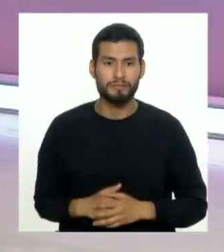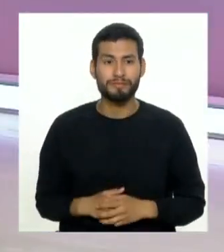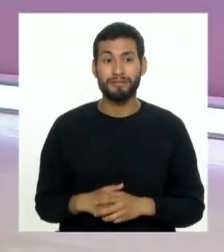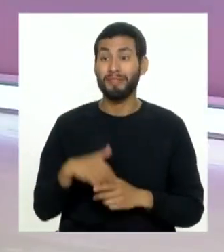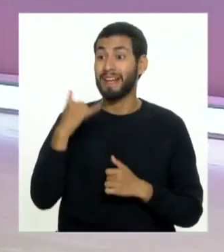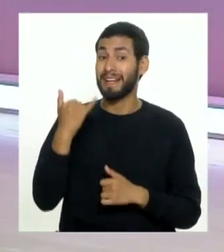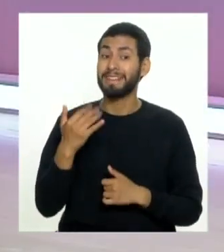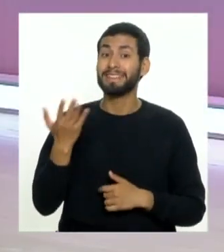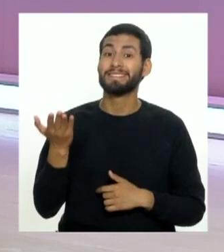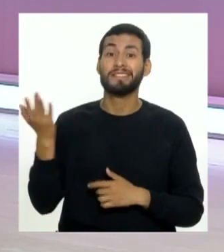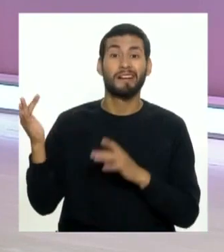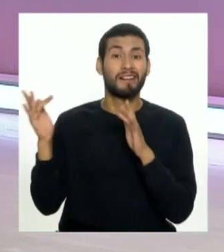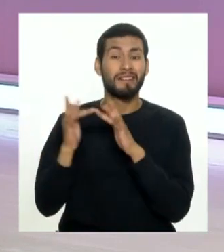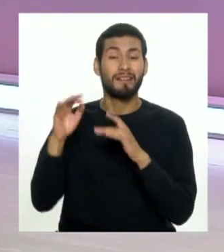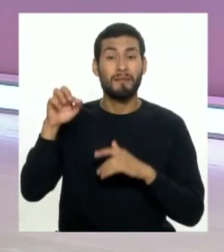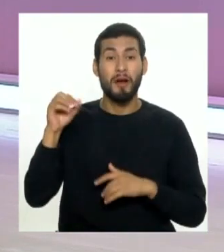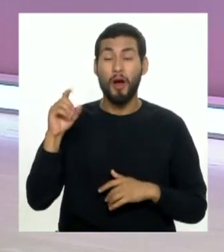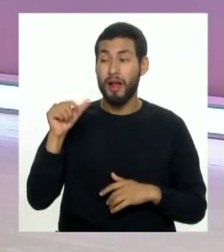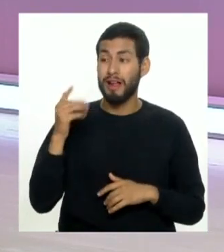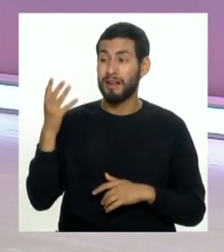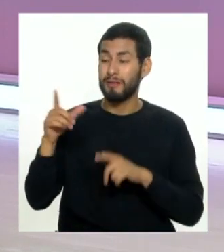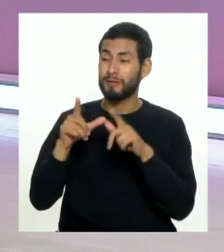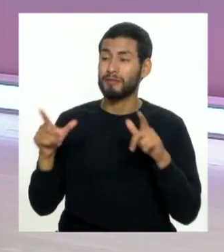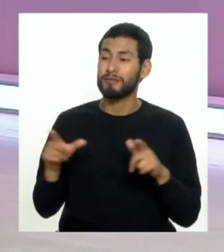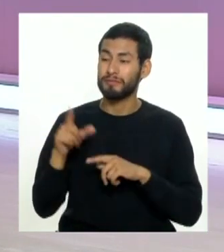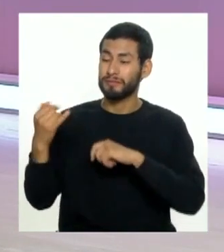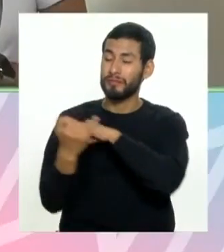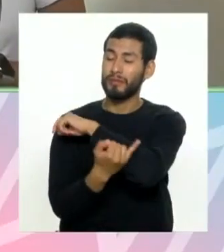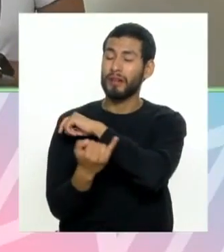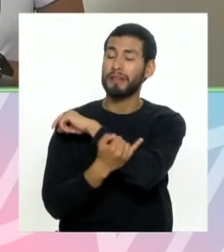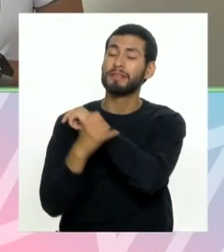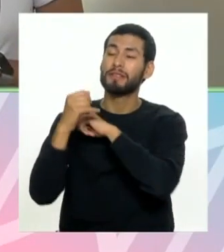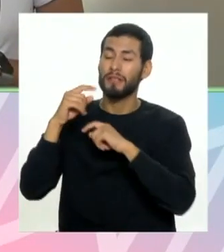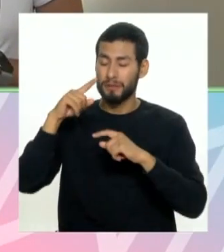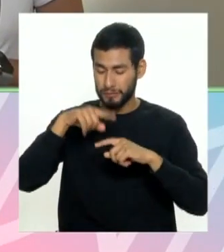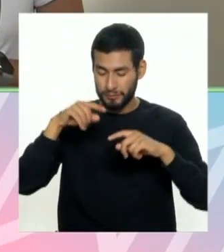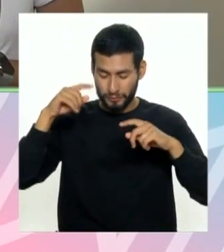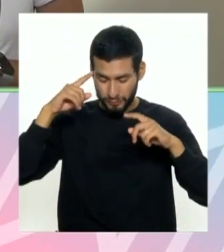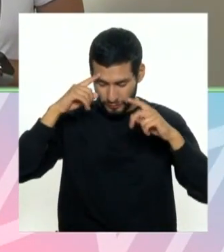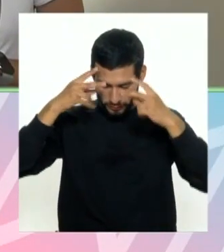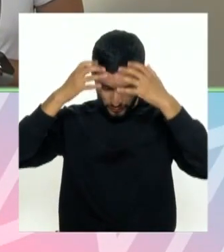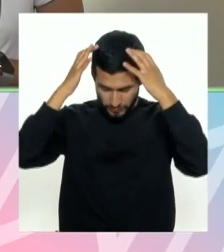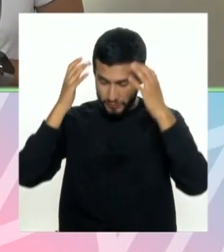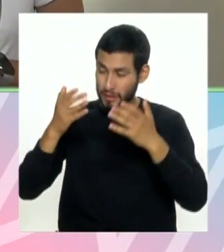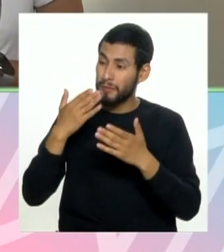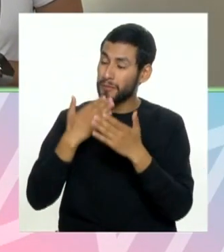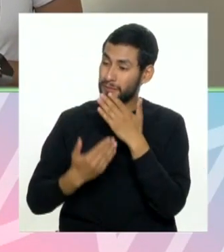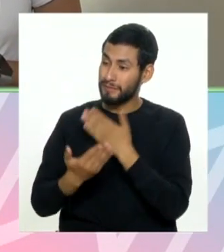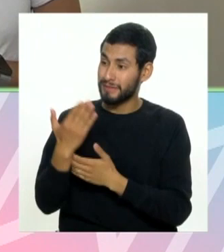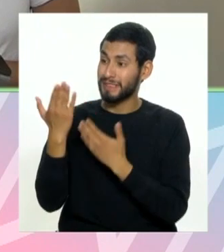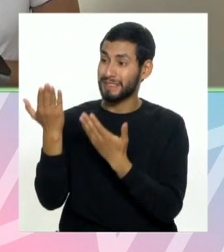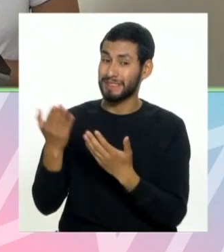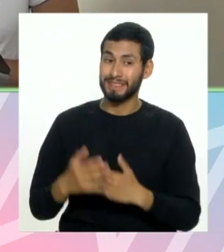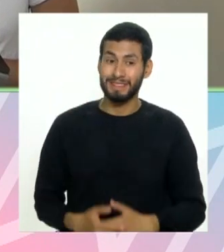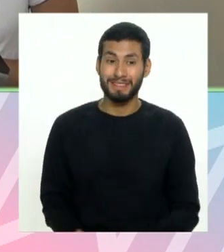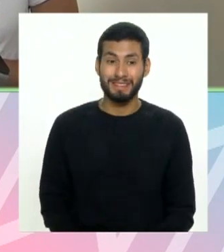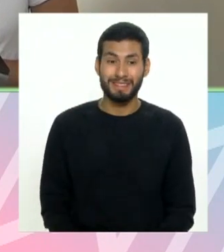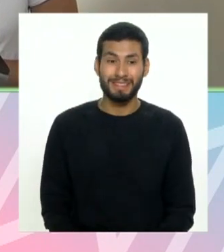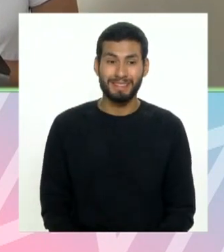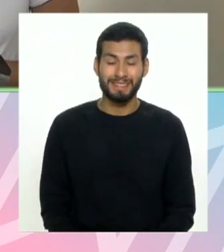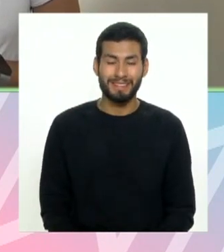vamos a ir con el enlace con Paola Moreno, que está en el Instituto Neurológico. Paola, buenos días.